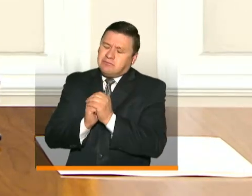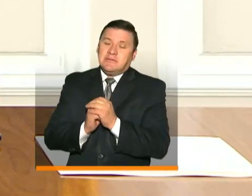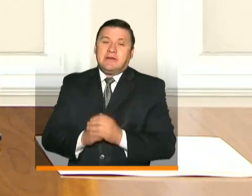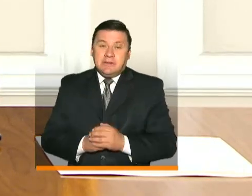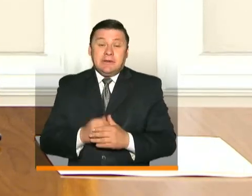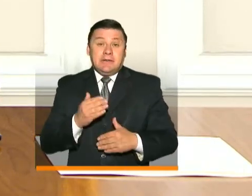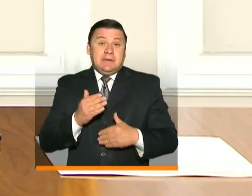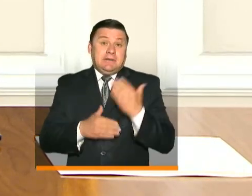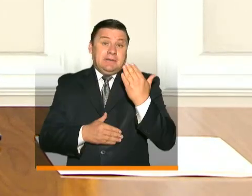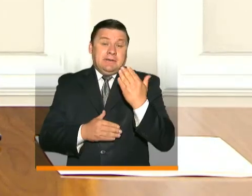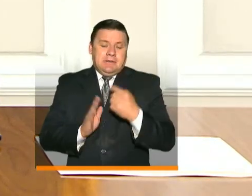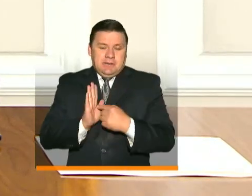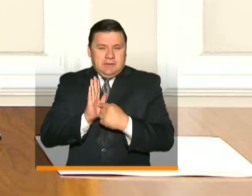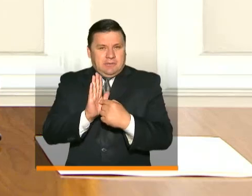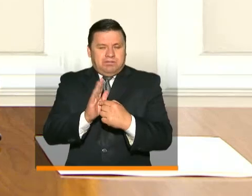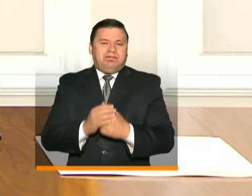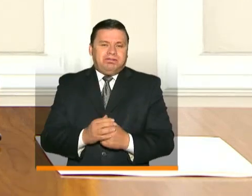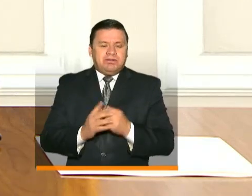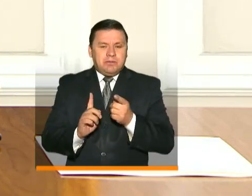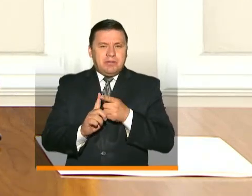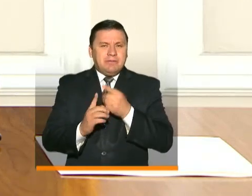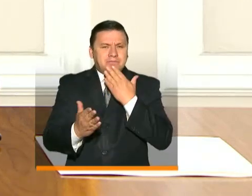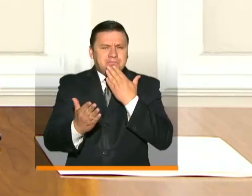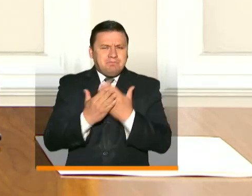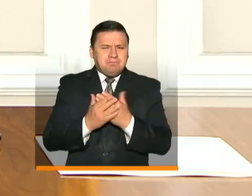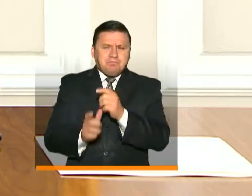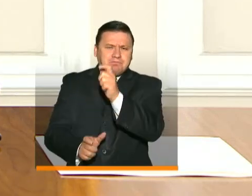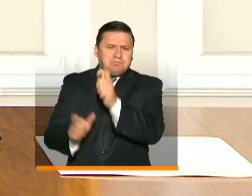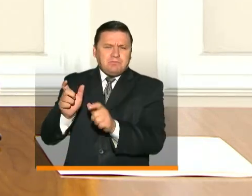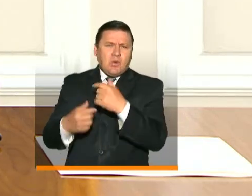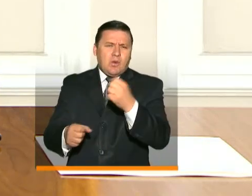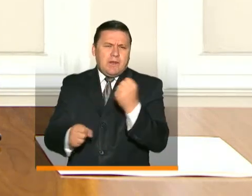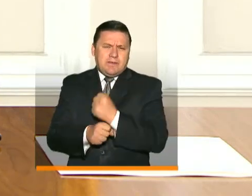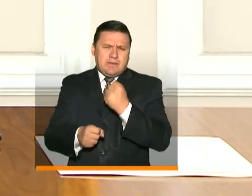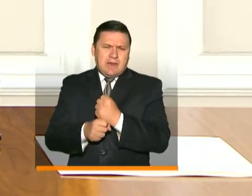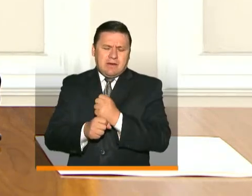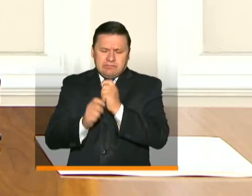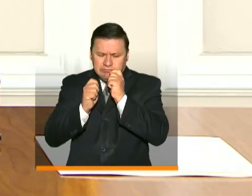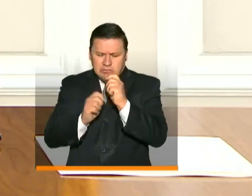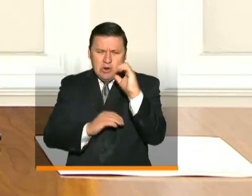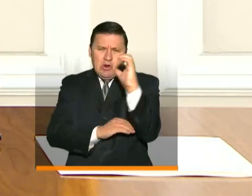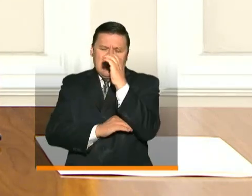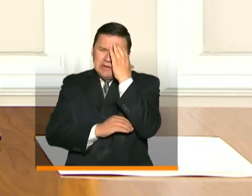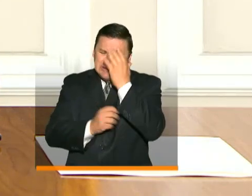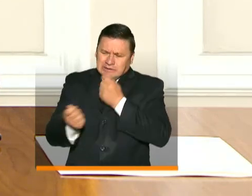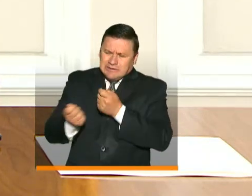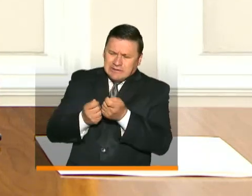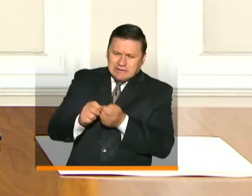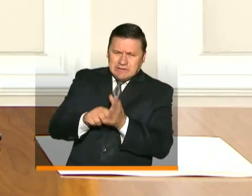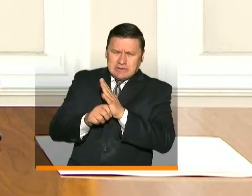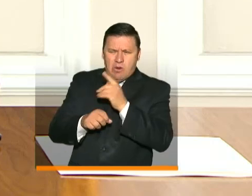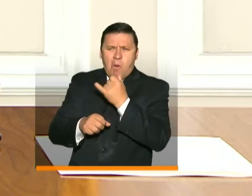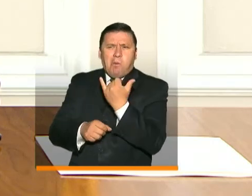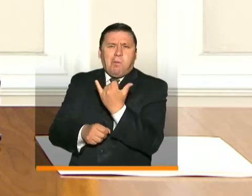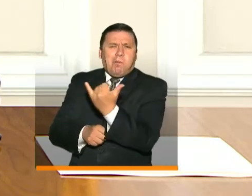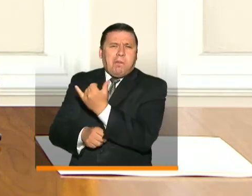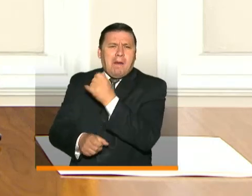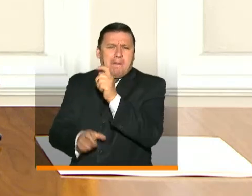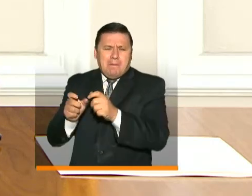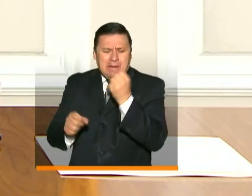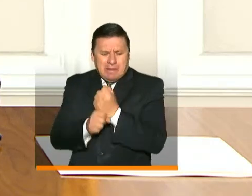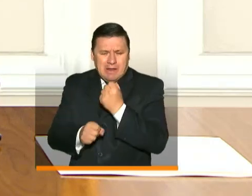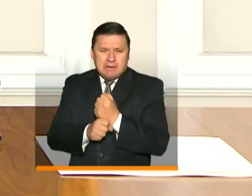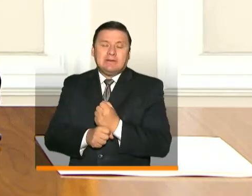también empezar este espacio agradeciéndole a tantas personas que trabajan por Colombia enfrentando el COVID-19. Una vez